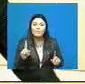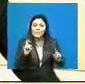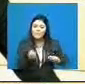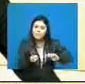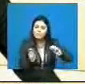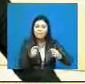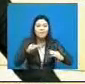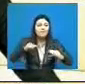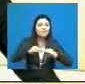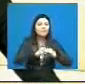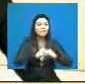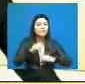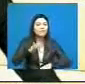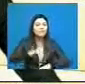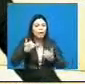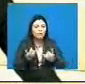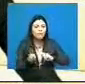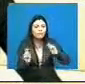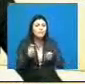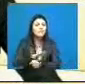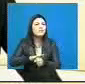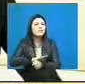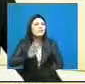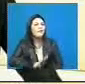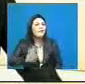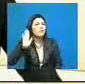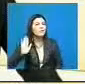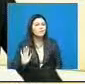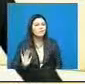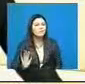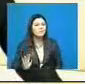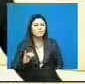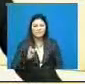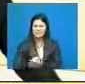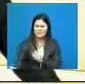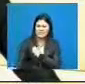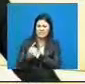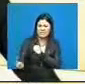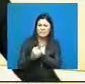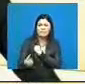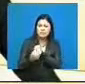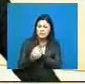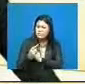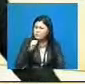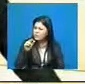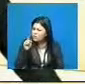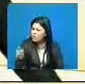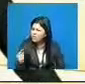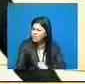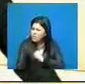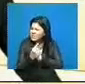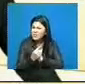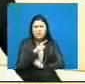acomodarse a los tiempos cambiantes. Y usted critica que el marco fiscal